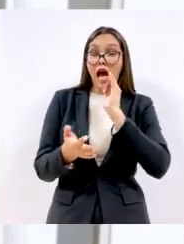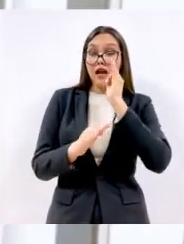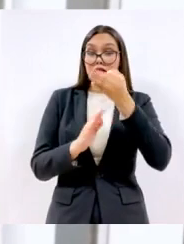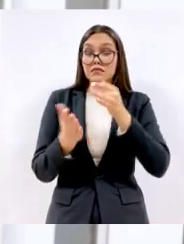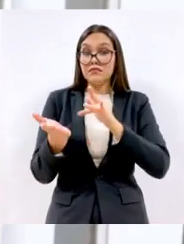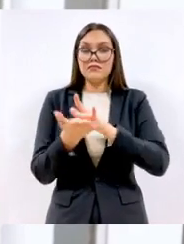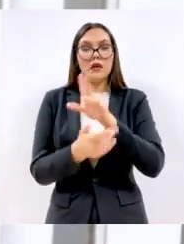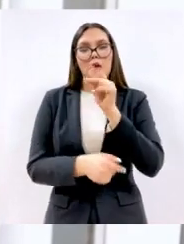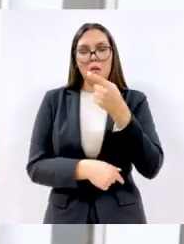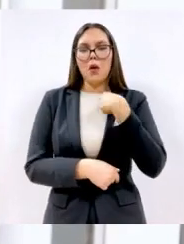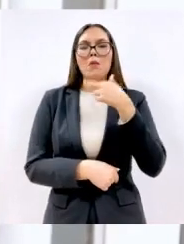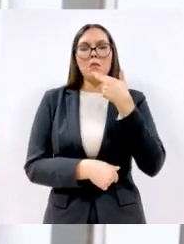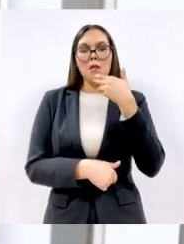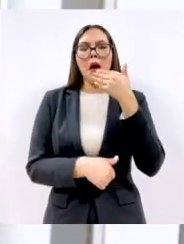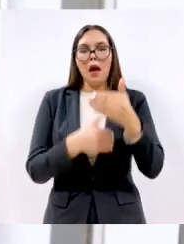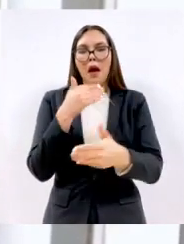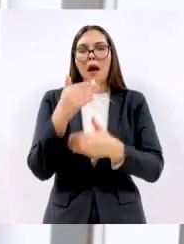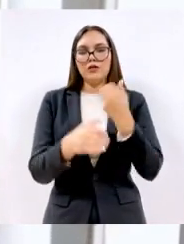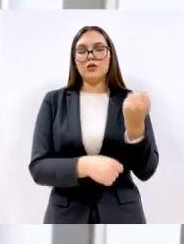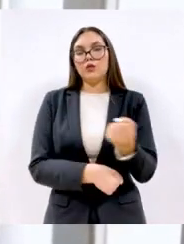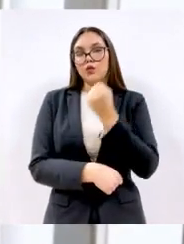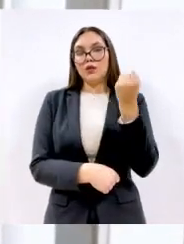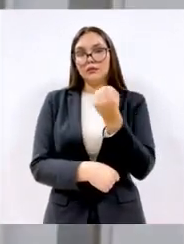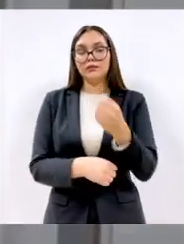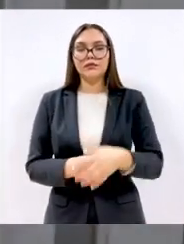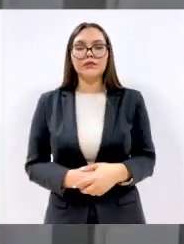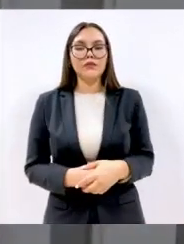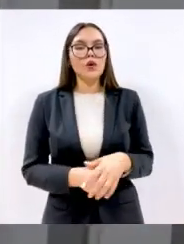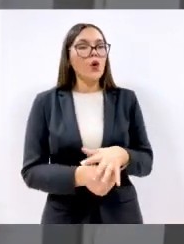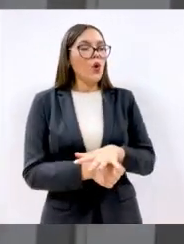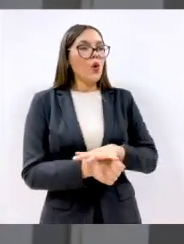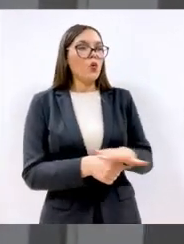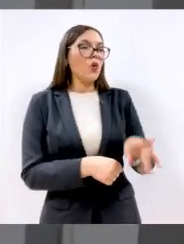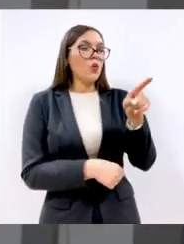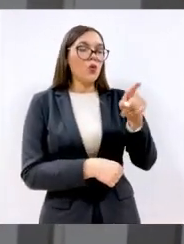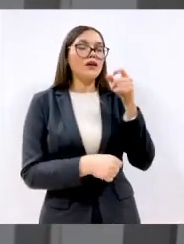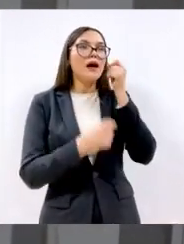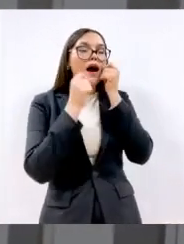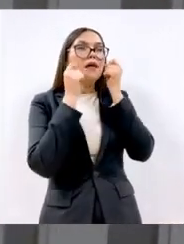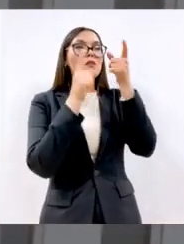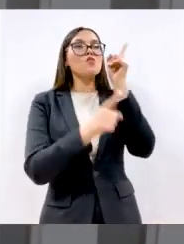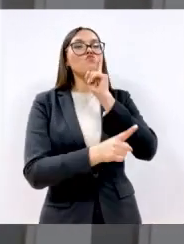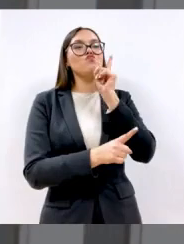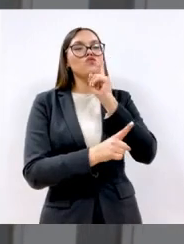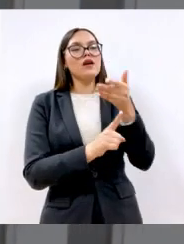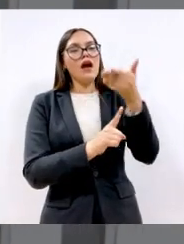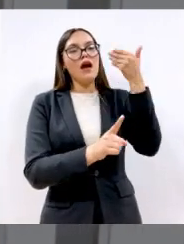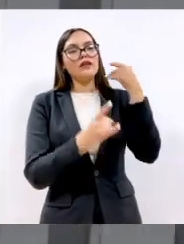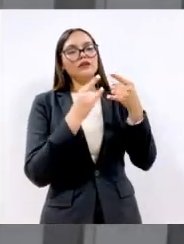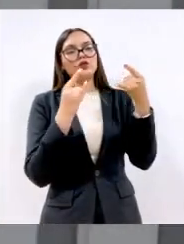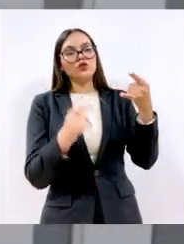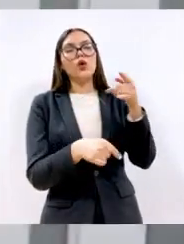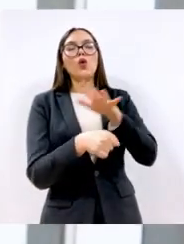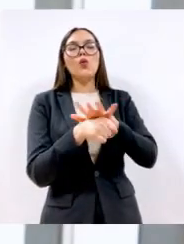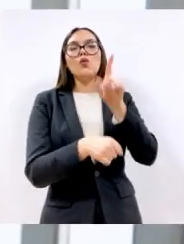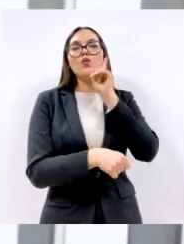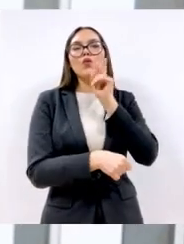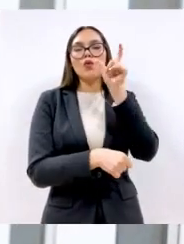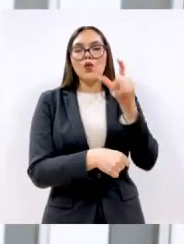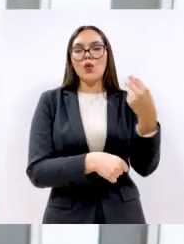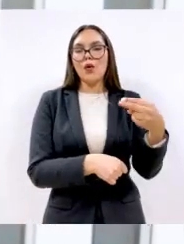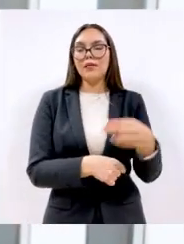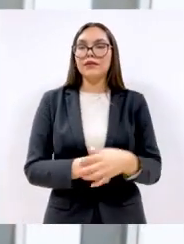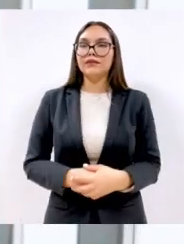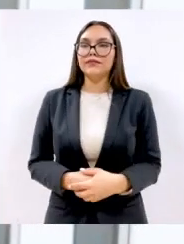pero sí tengo avances en ese trabajo, afortunadamente. ¿Qué mujer de la historia es tu inspiración?